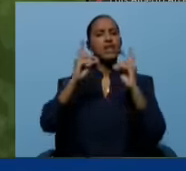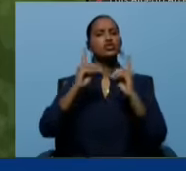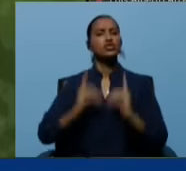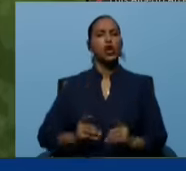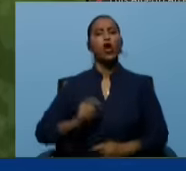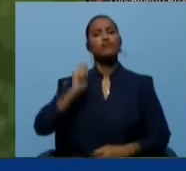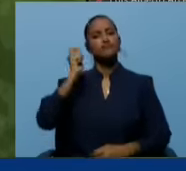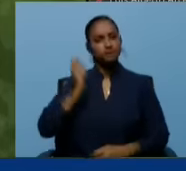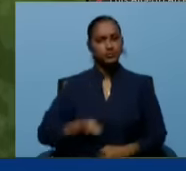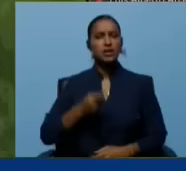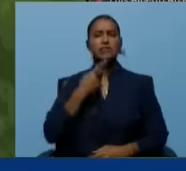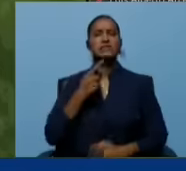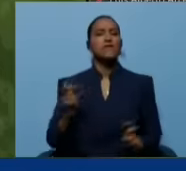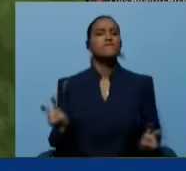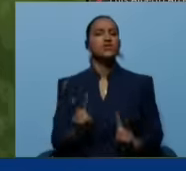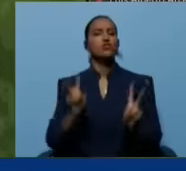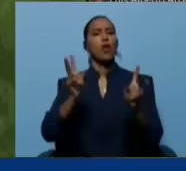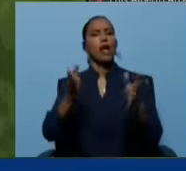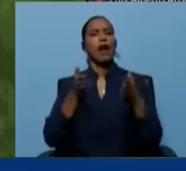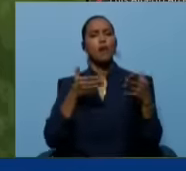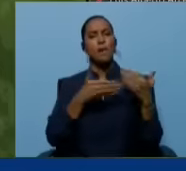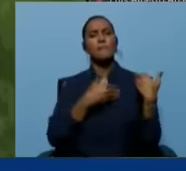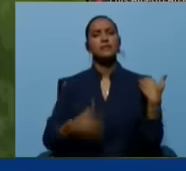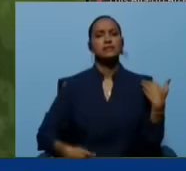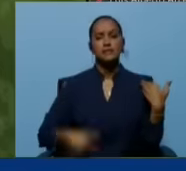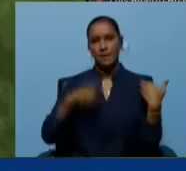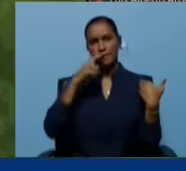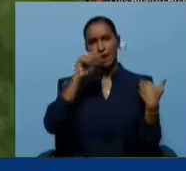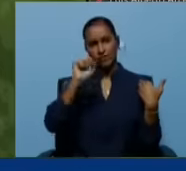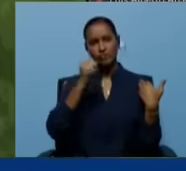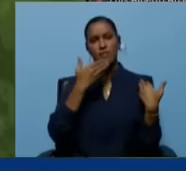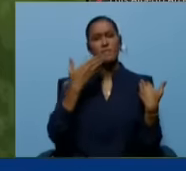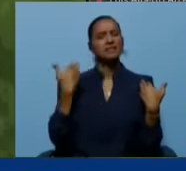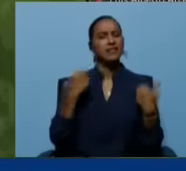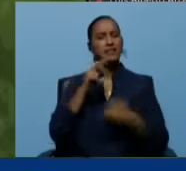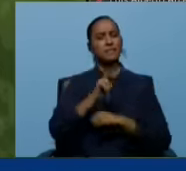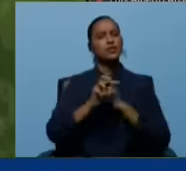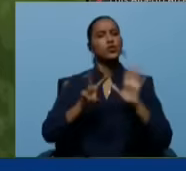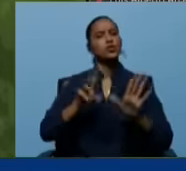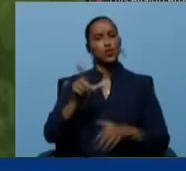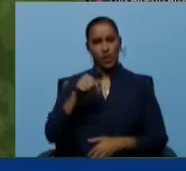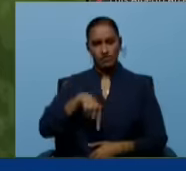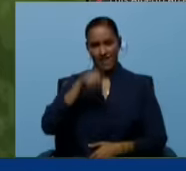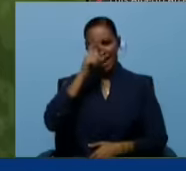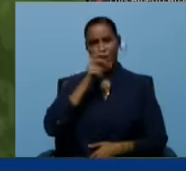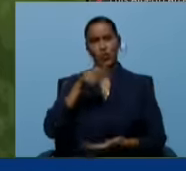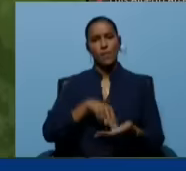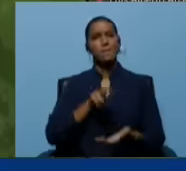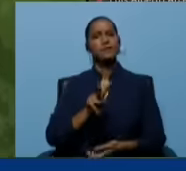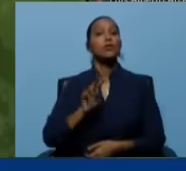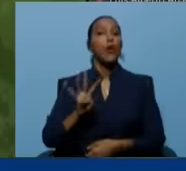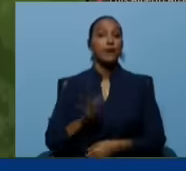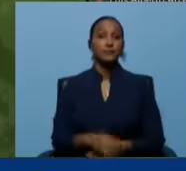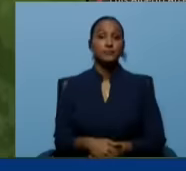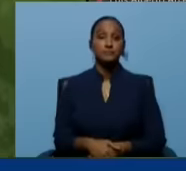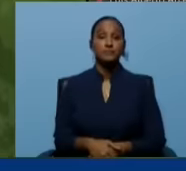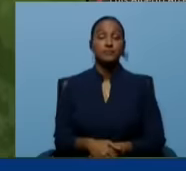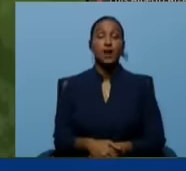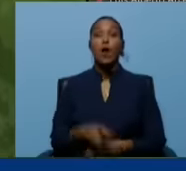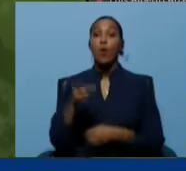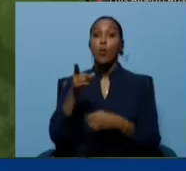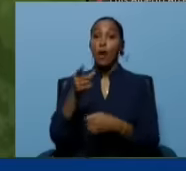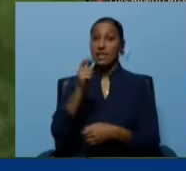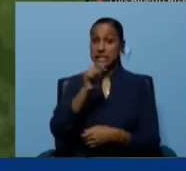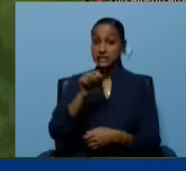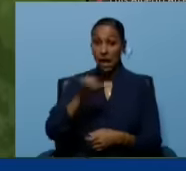en las elecciones del pasado 28 de julio del presente año. Como era de esperar, los mismos extremistas